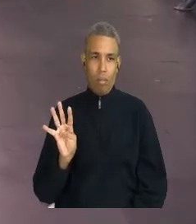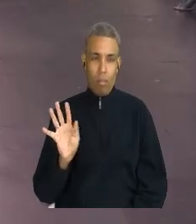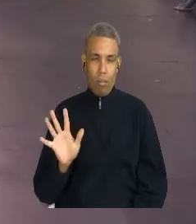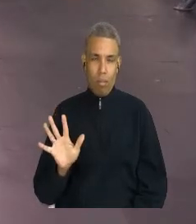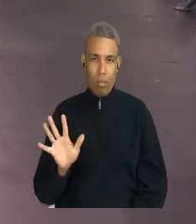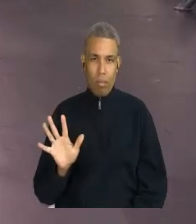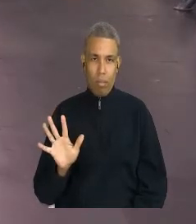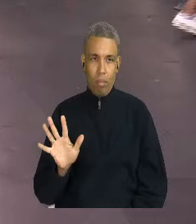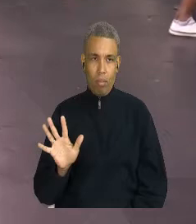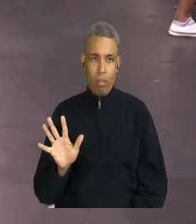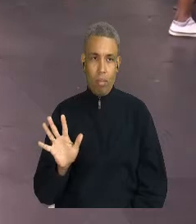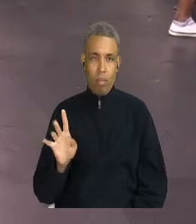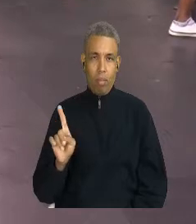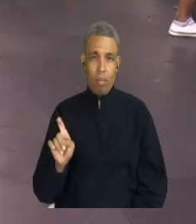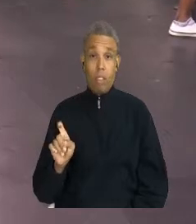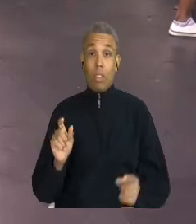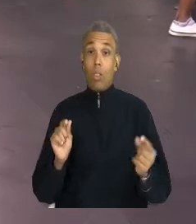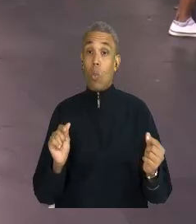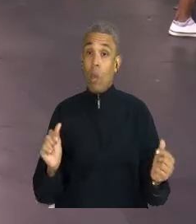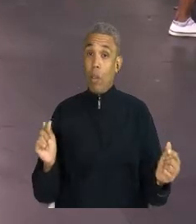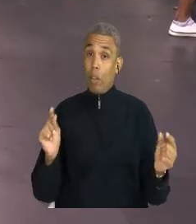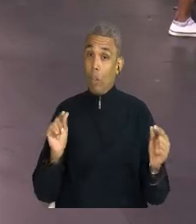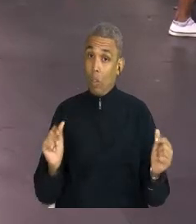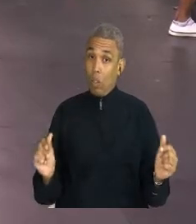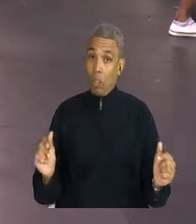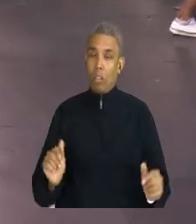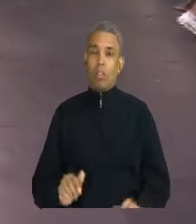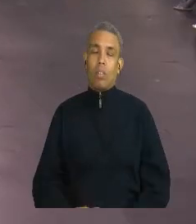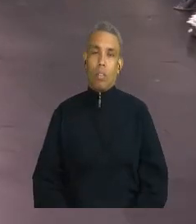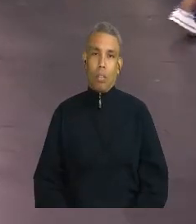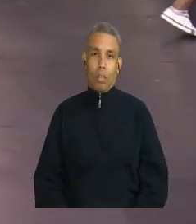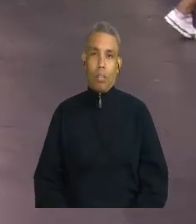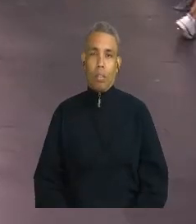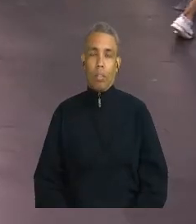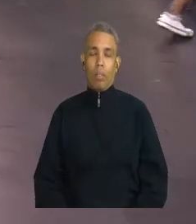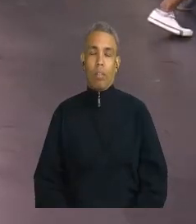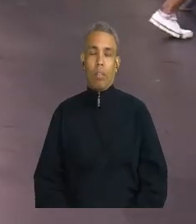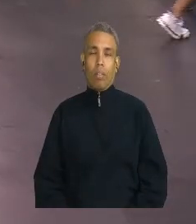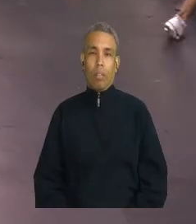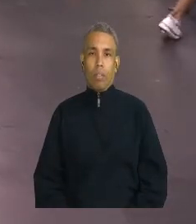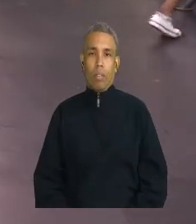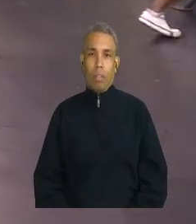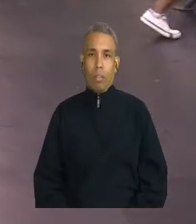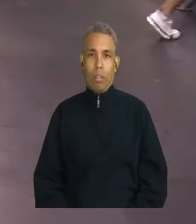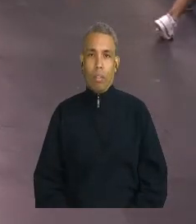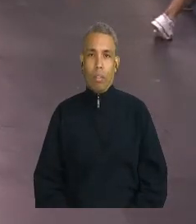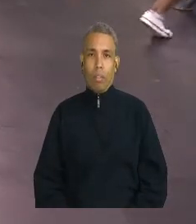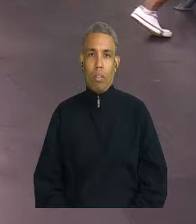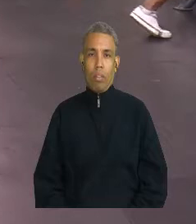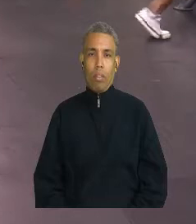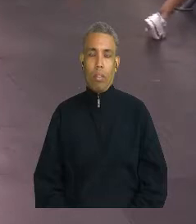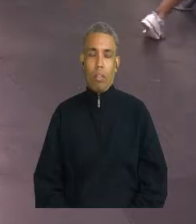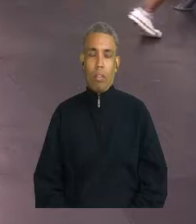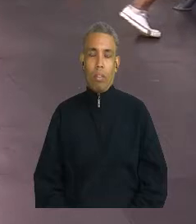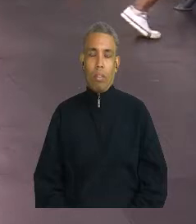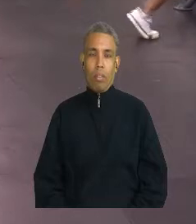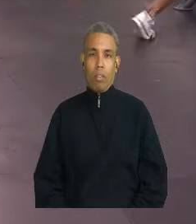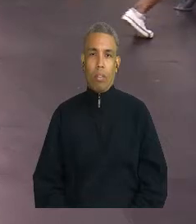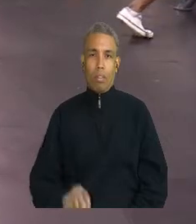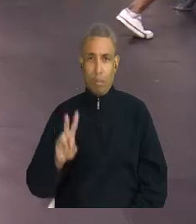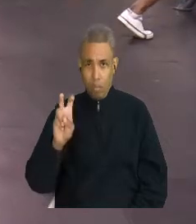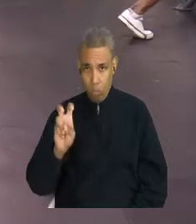5. Hago el movimiento suave hacia abajo y explosivo hacia arriba. 6, muy bien, arriba. 7,